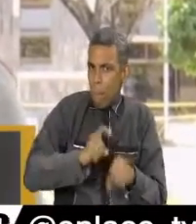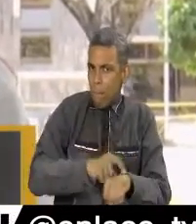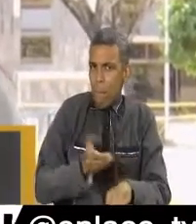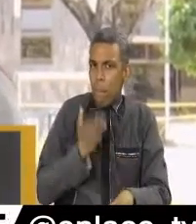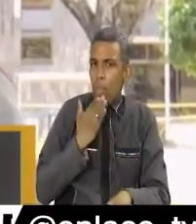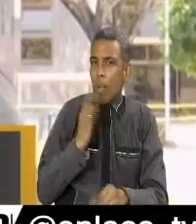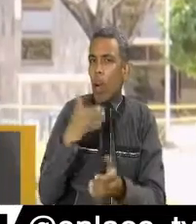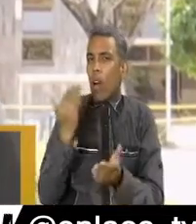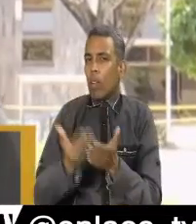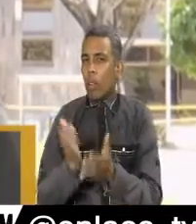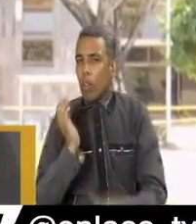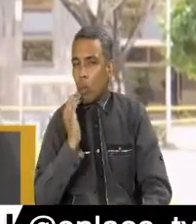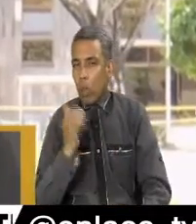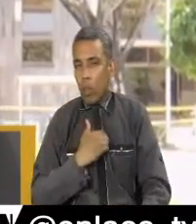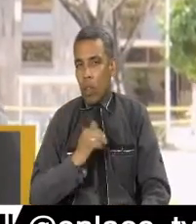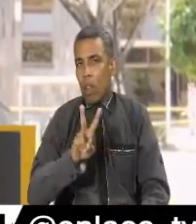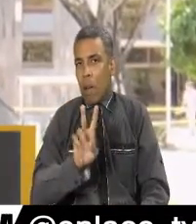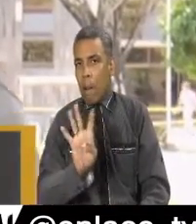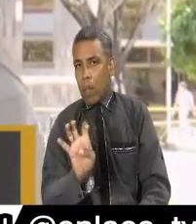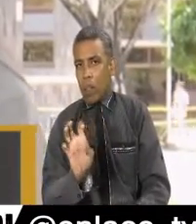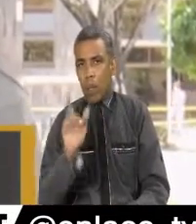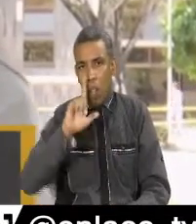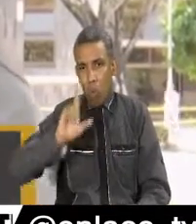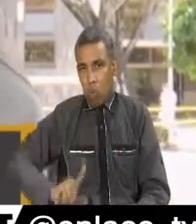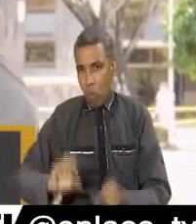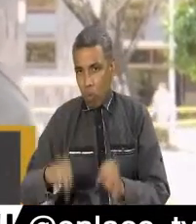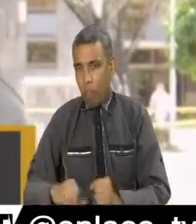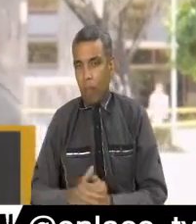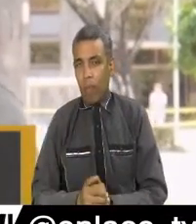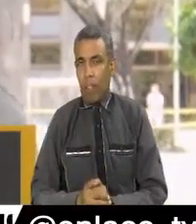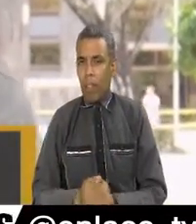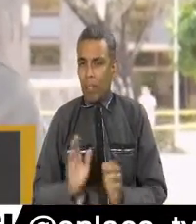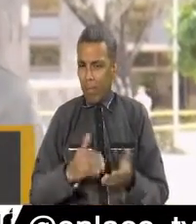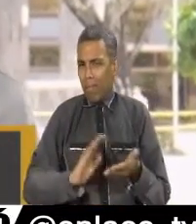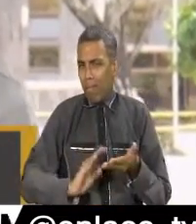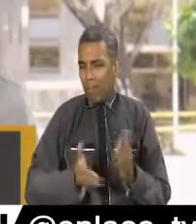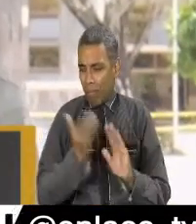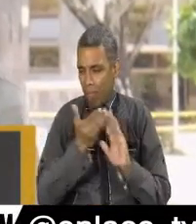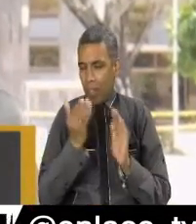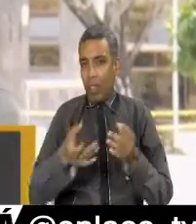información acerca del trámite de inscripción, que por cierto es muy sencillo, la encuentran en nuestra página web